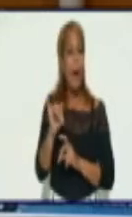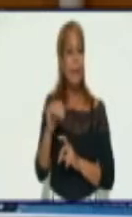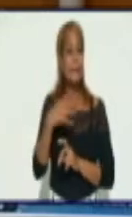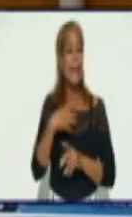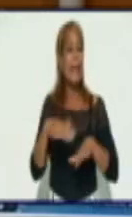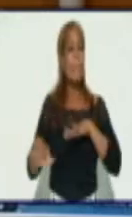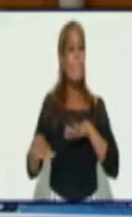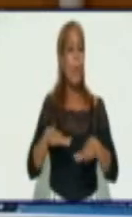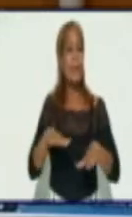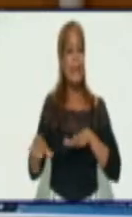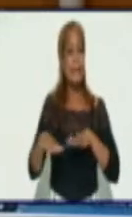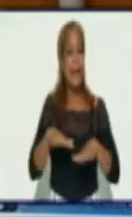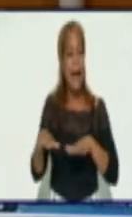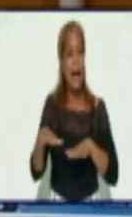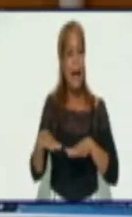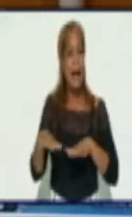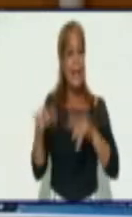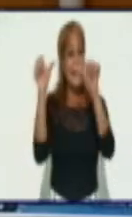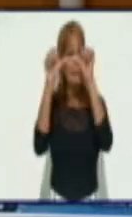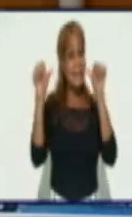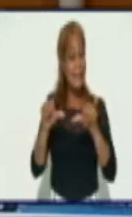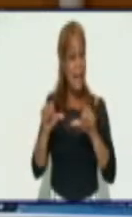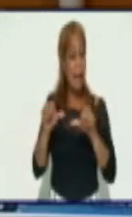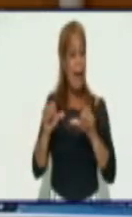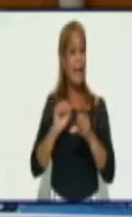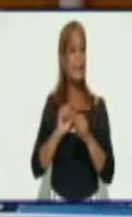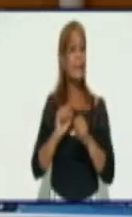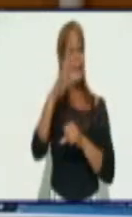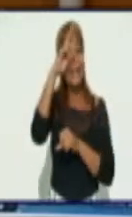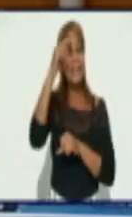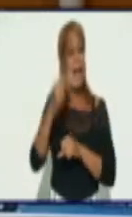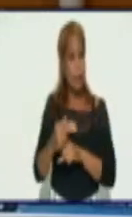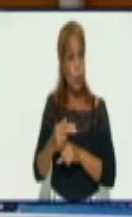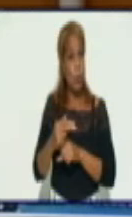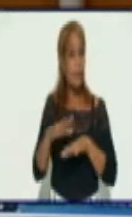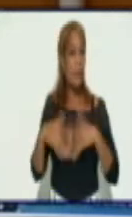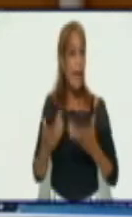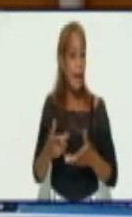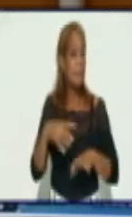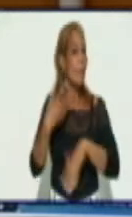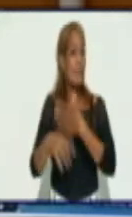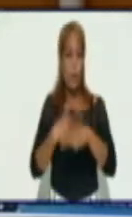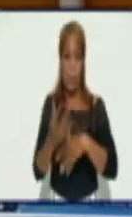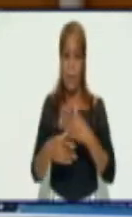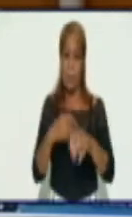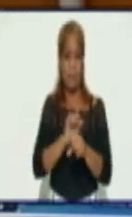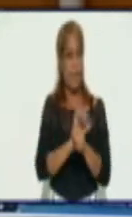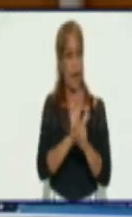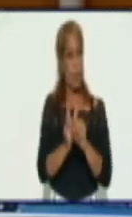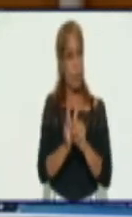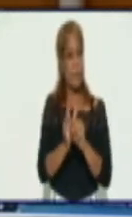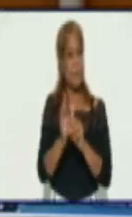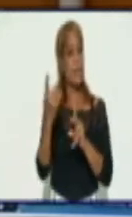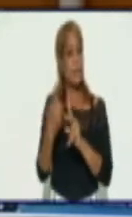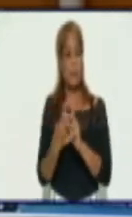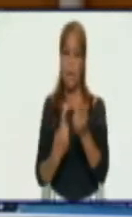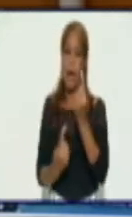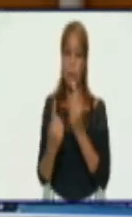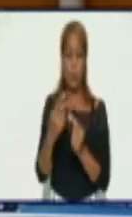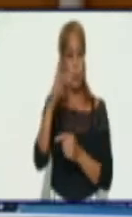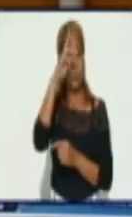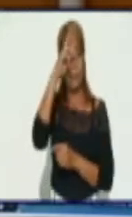sistema de salud en función de la kobe y otros servicios vitales que la directora en un despacho el día ayer desean o no pero tampoco es